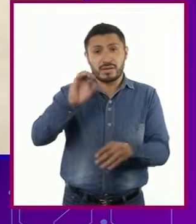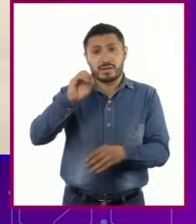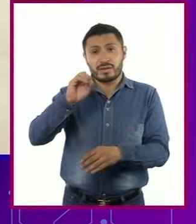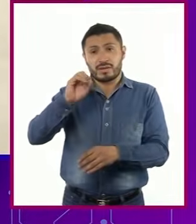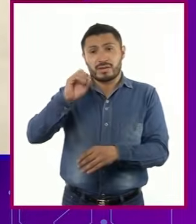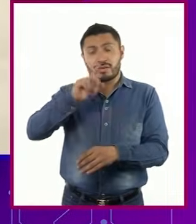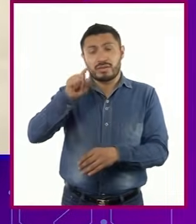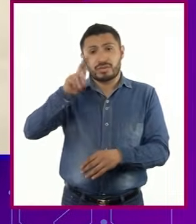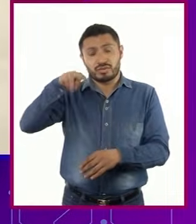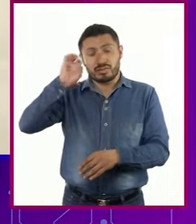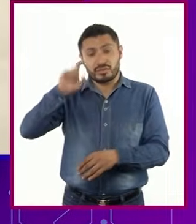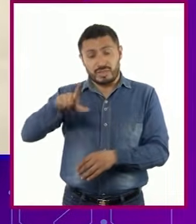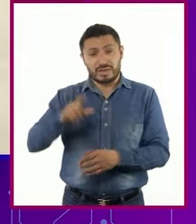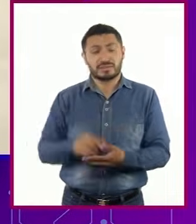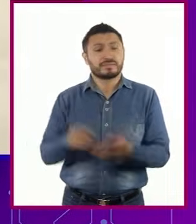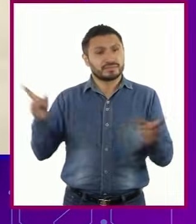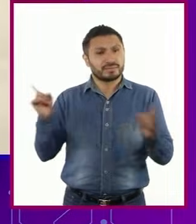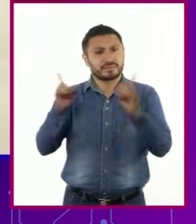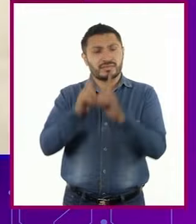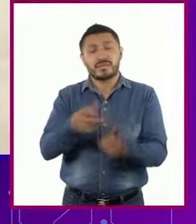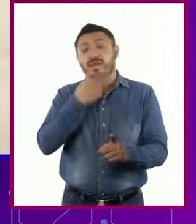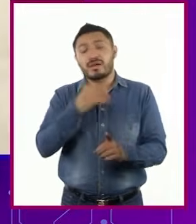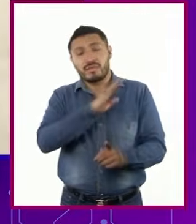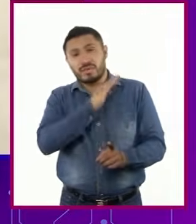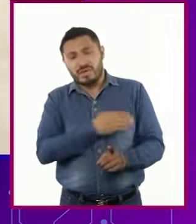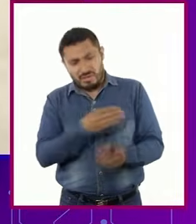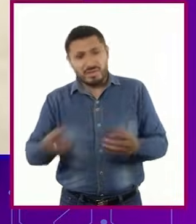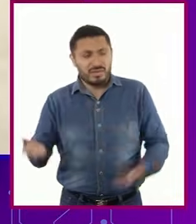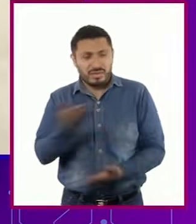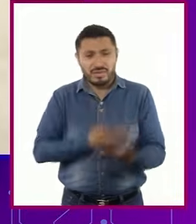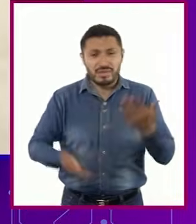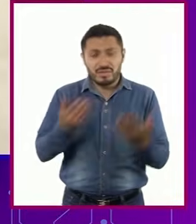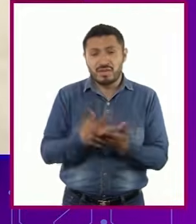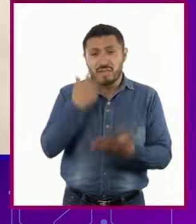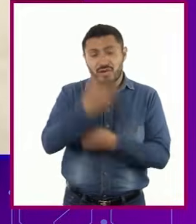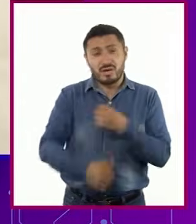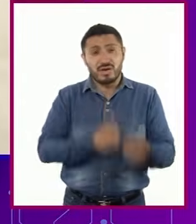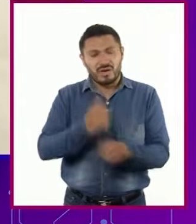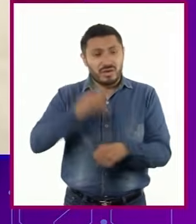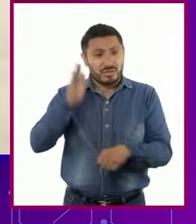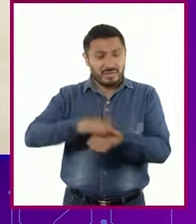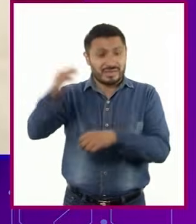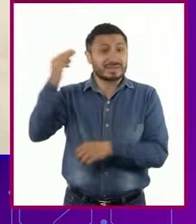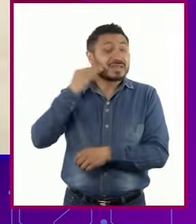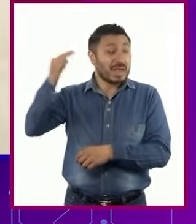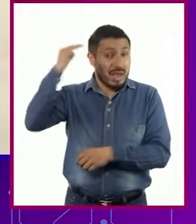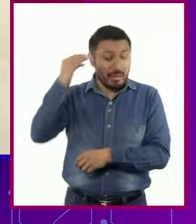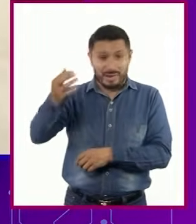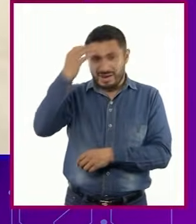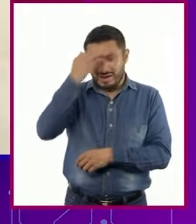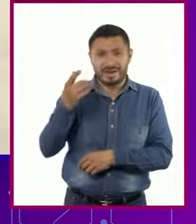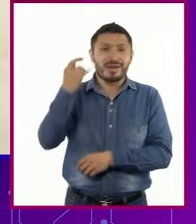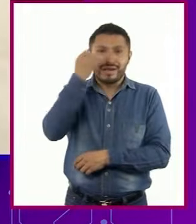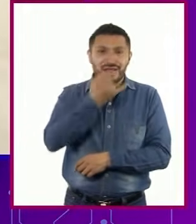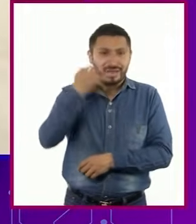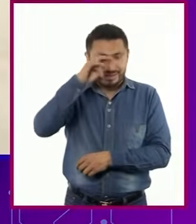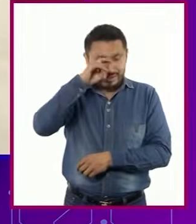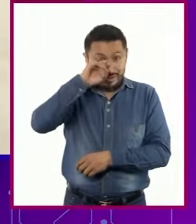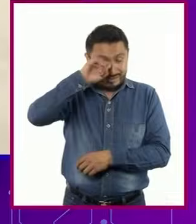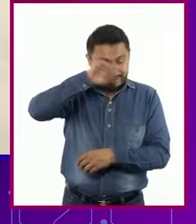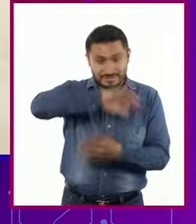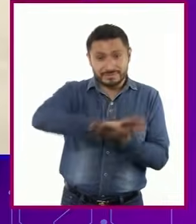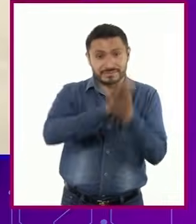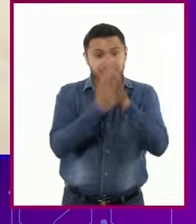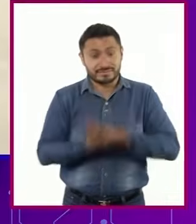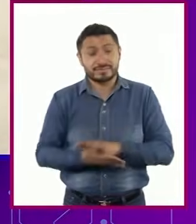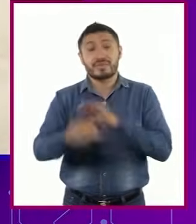de Aguilar, un español que había convivido durante más de 8 años con los mayas, por lo que conocía su lengua y se convirtió